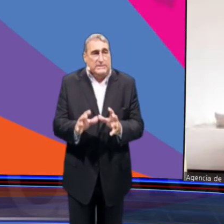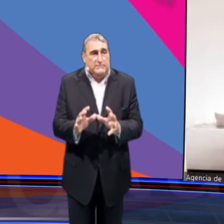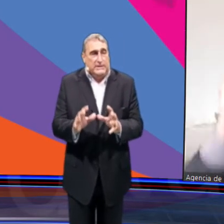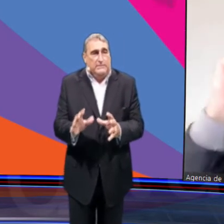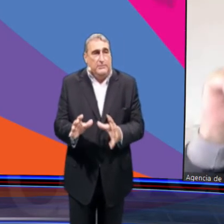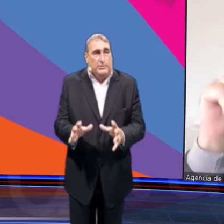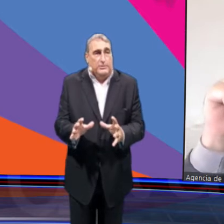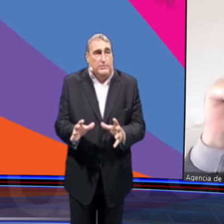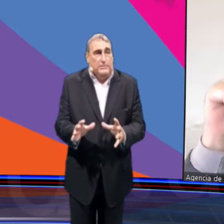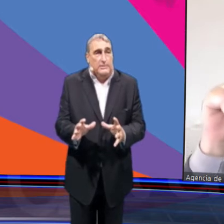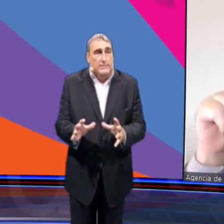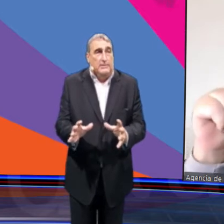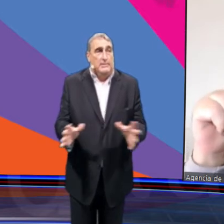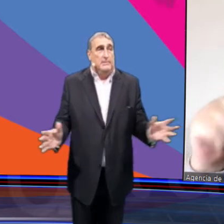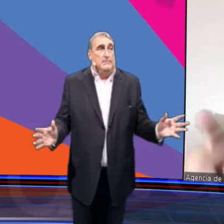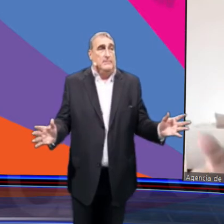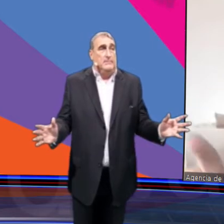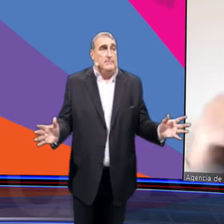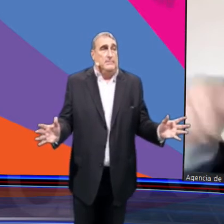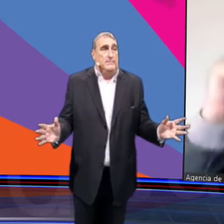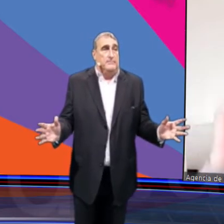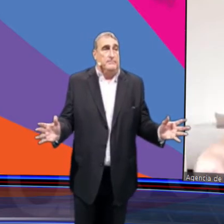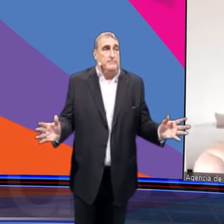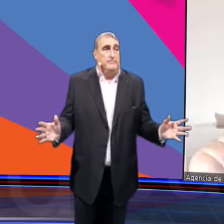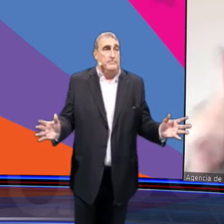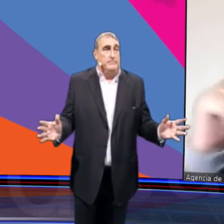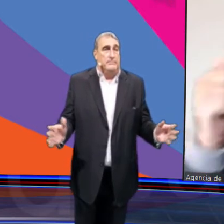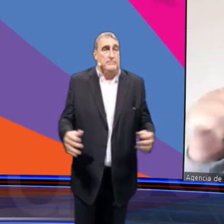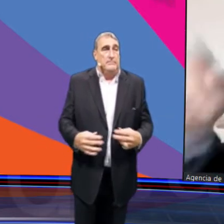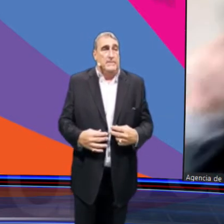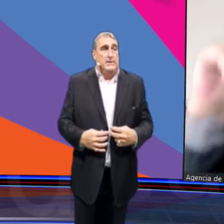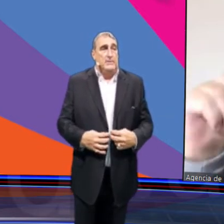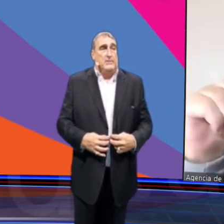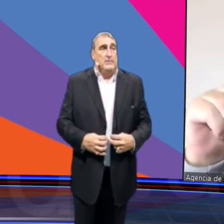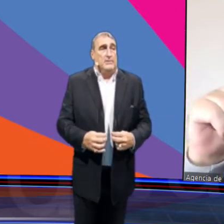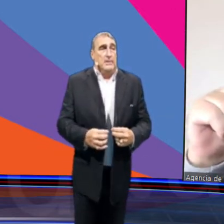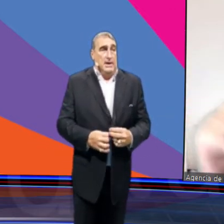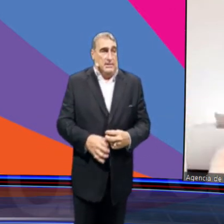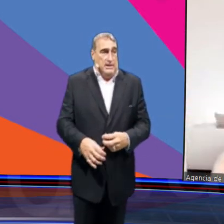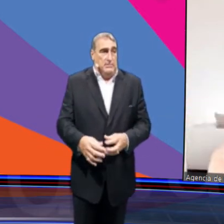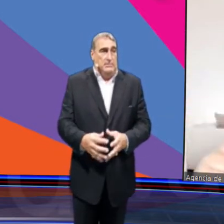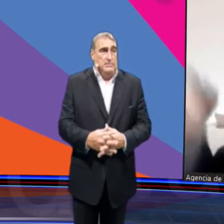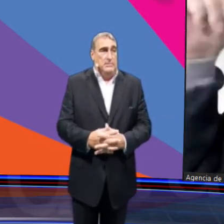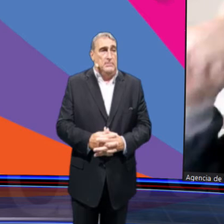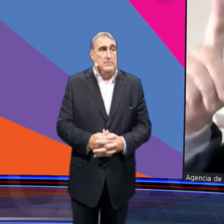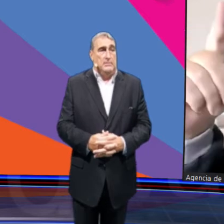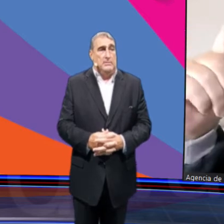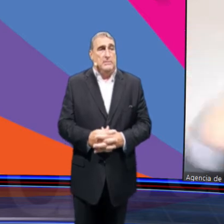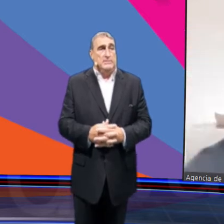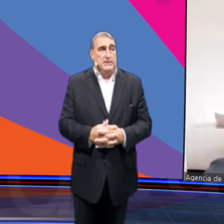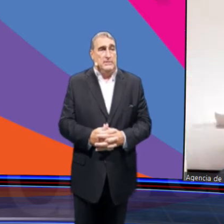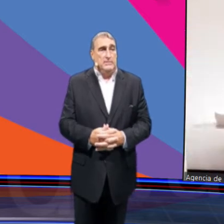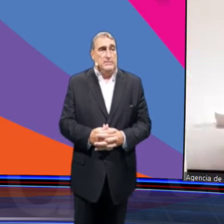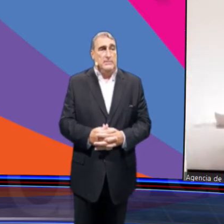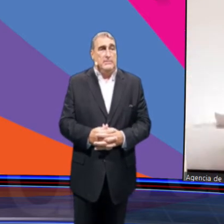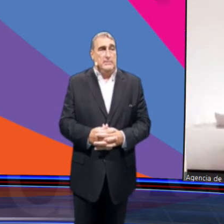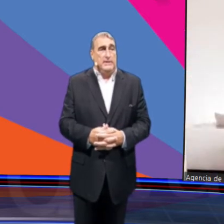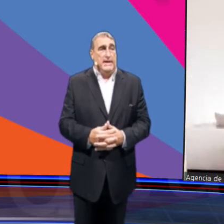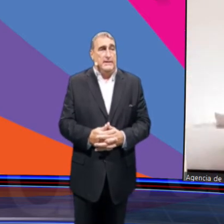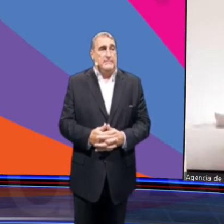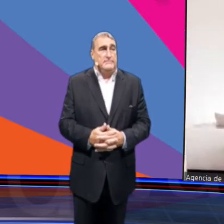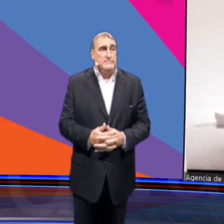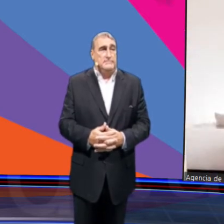si vos Muy tenés bien, voto. muy bien, muy bien. Aparte dice, Jatón tiene voto, Ah, claro. Haskin tiene voto. ¿Y Sí. yo qué